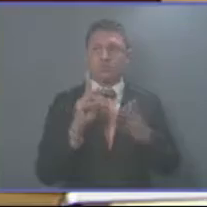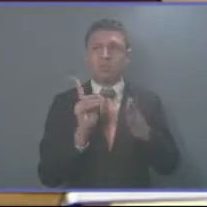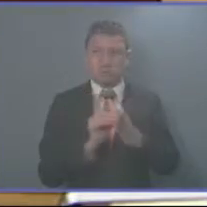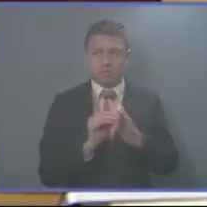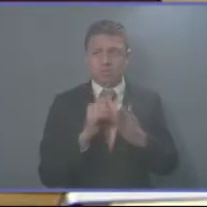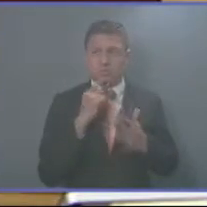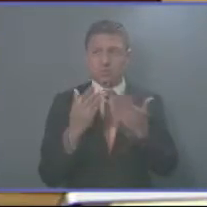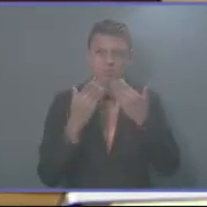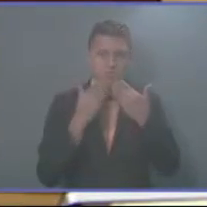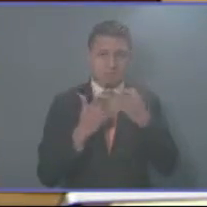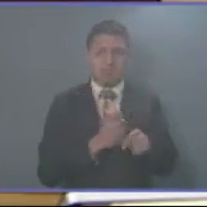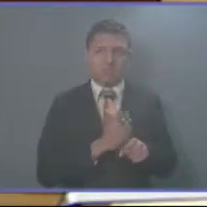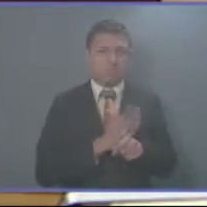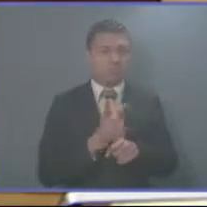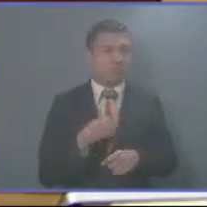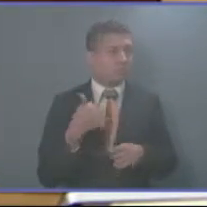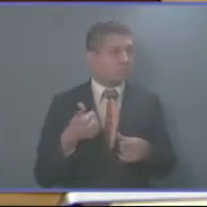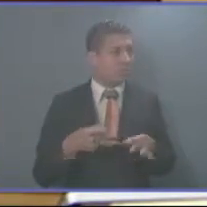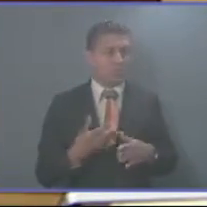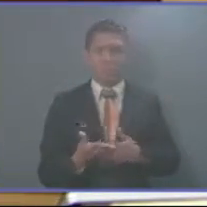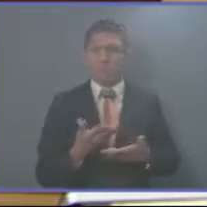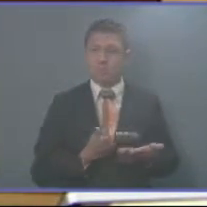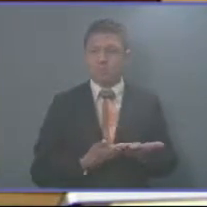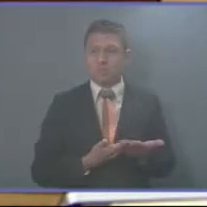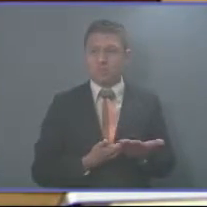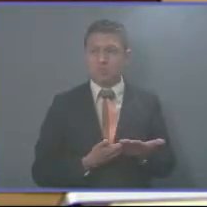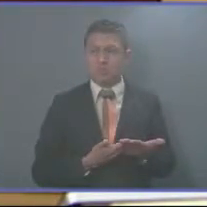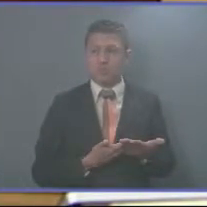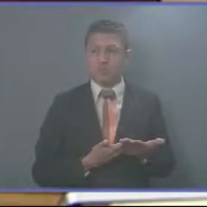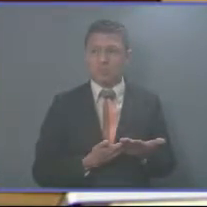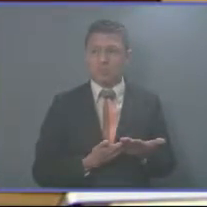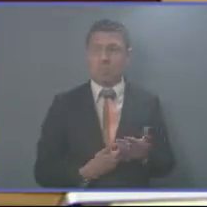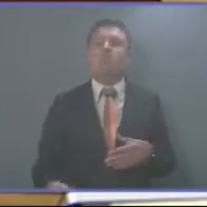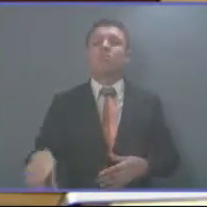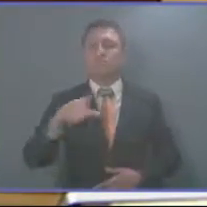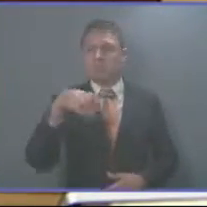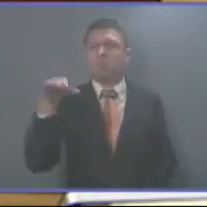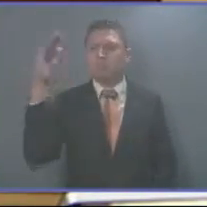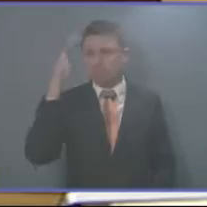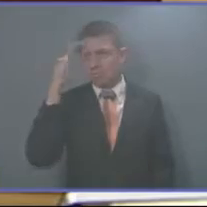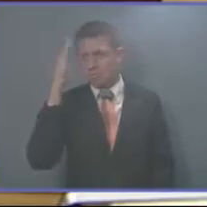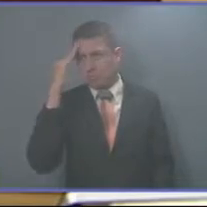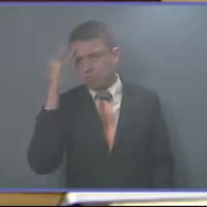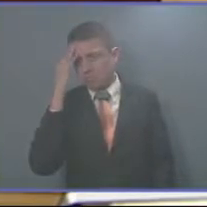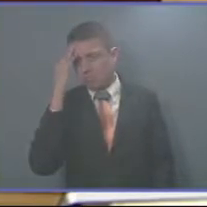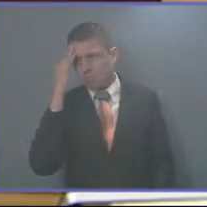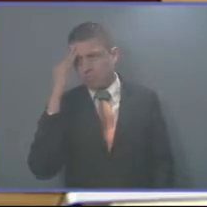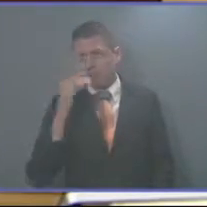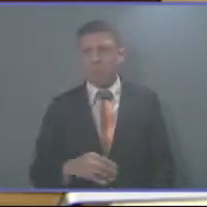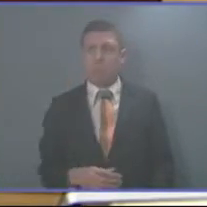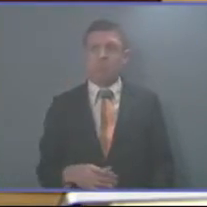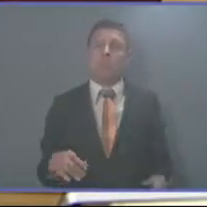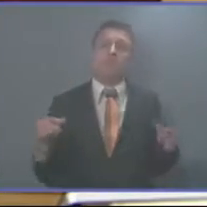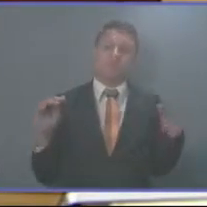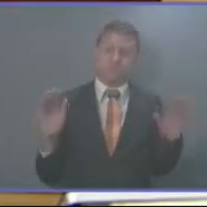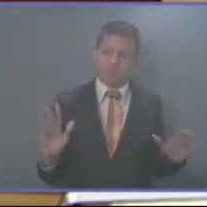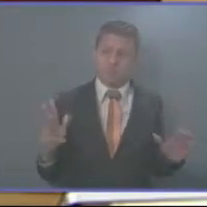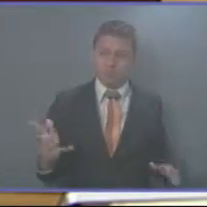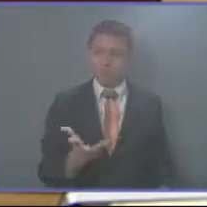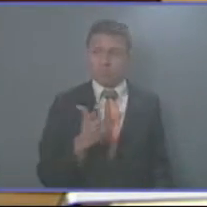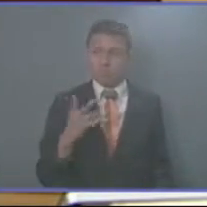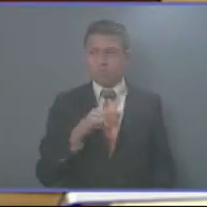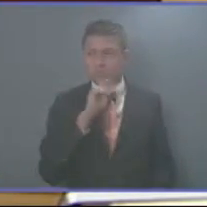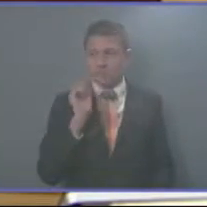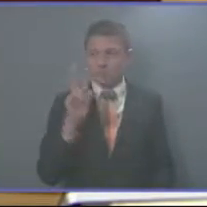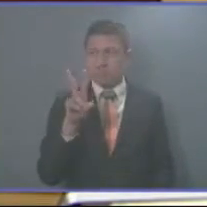que me antecedió, ah, bueno, qué bien, ellos sabrán por qué lo hacen. En todo caso, nosotros,